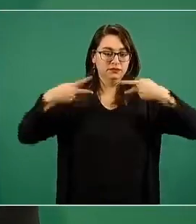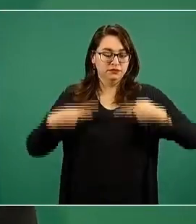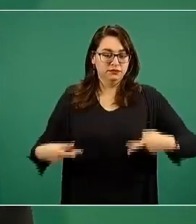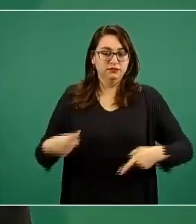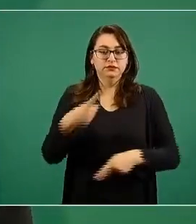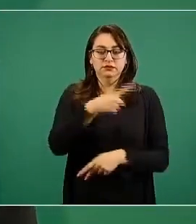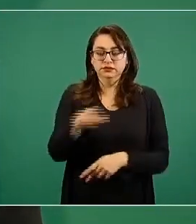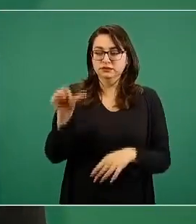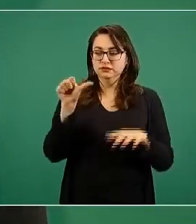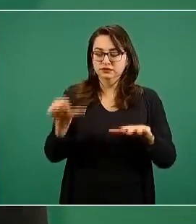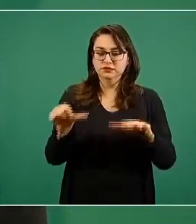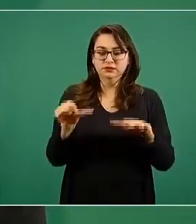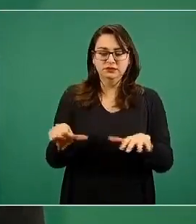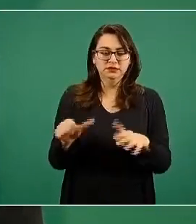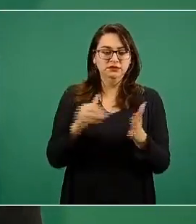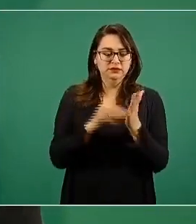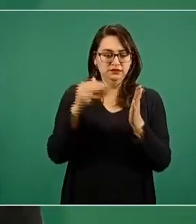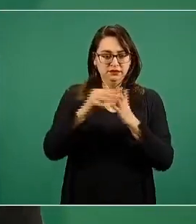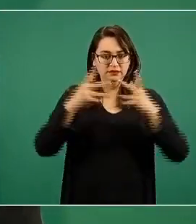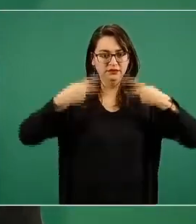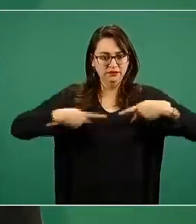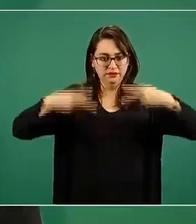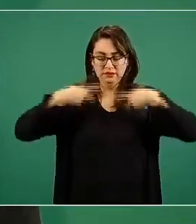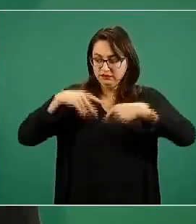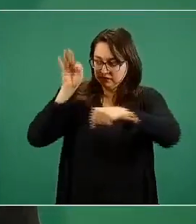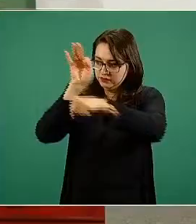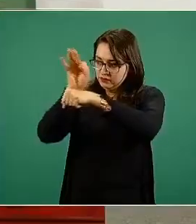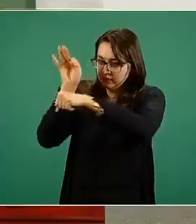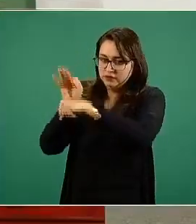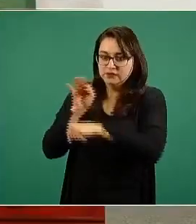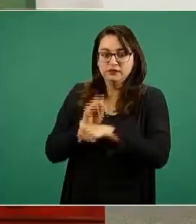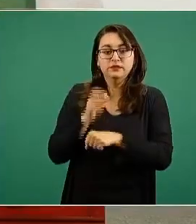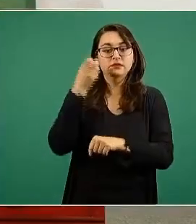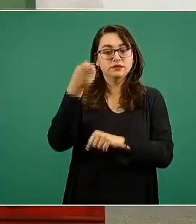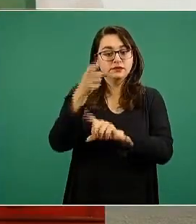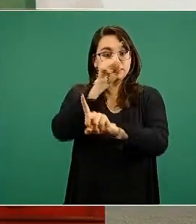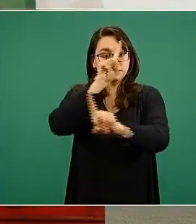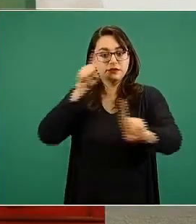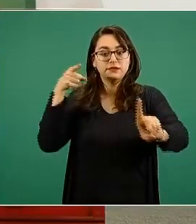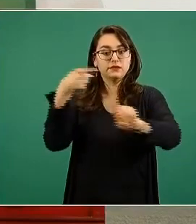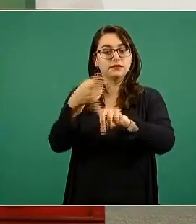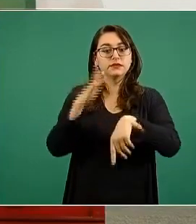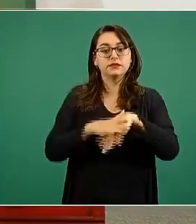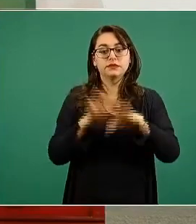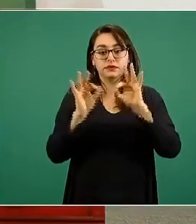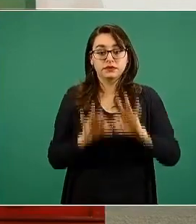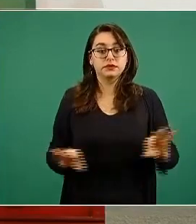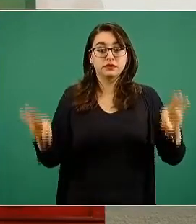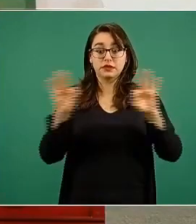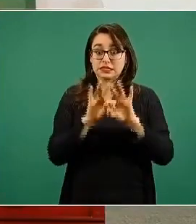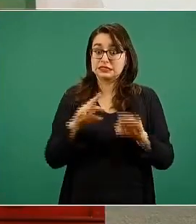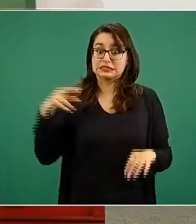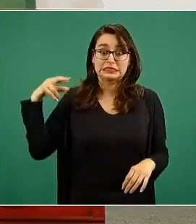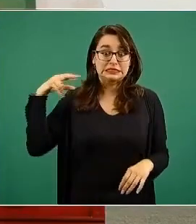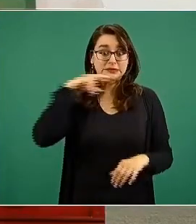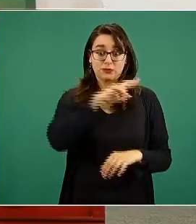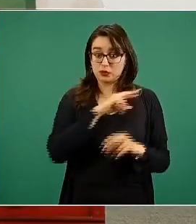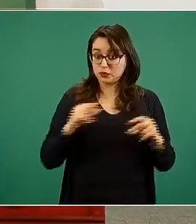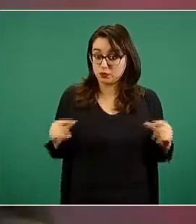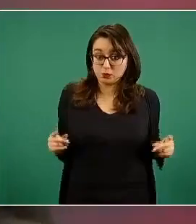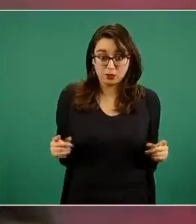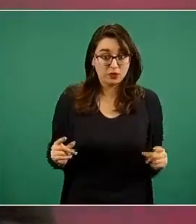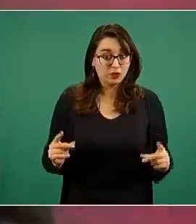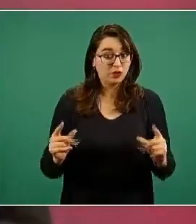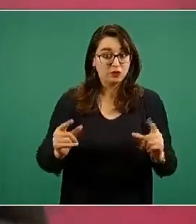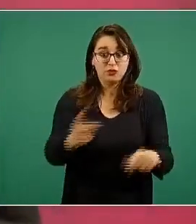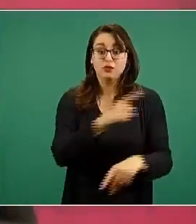nuestro país, como una de las metas. Y esto es en el menor tiempo posible.